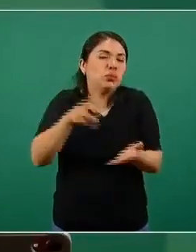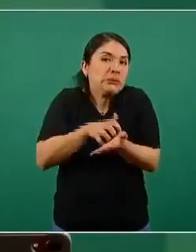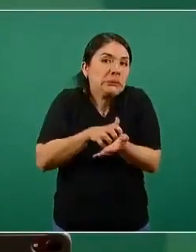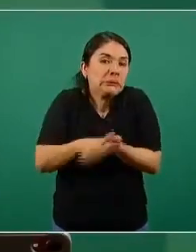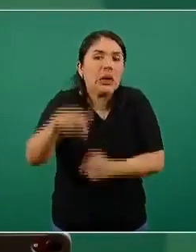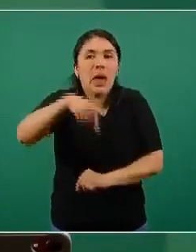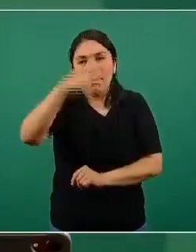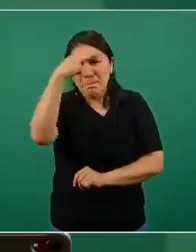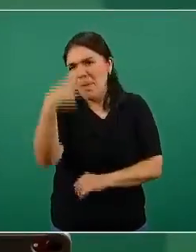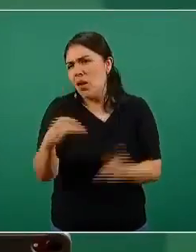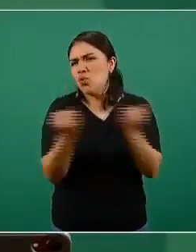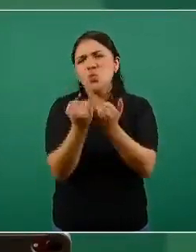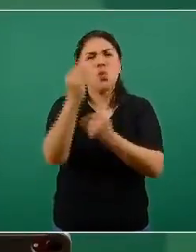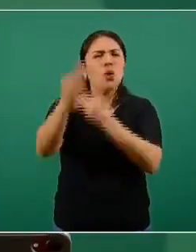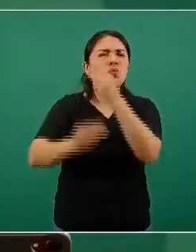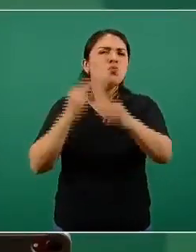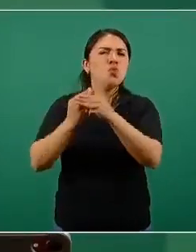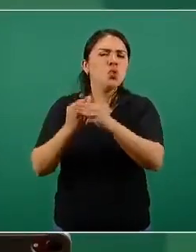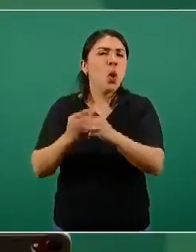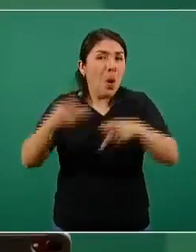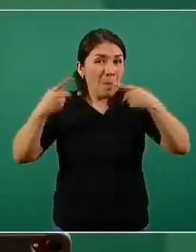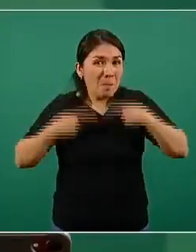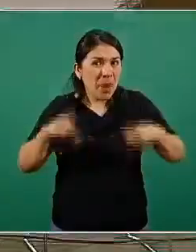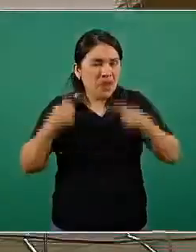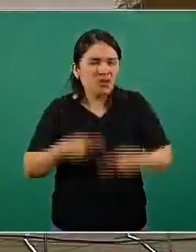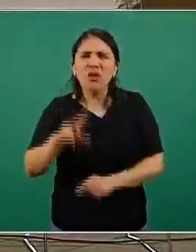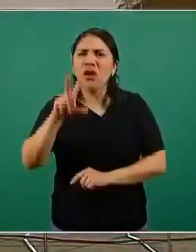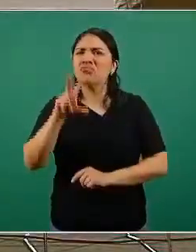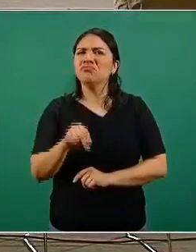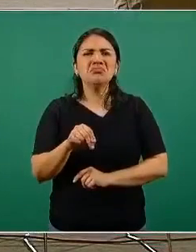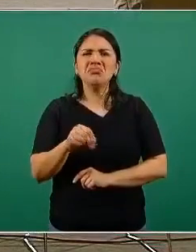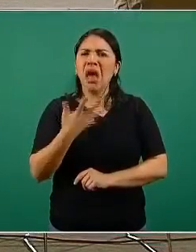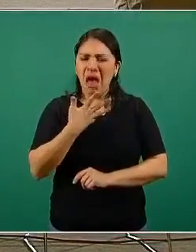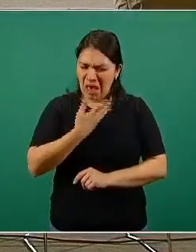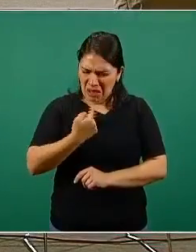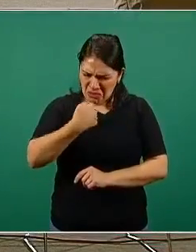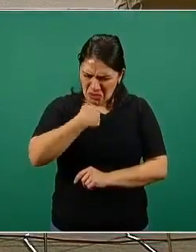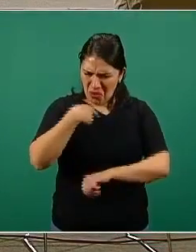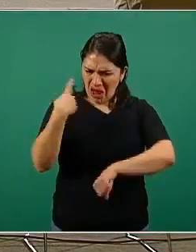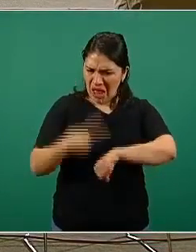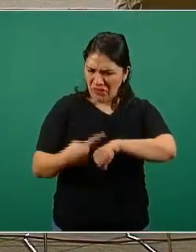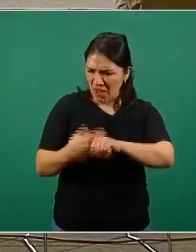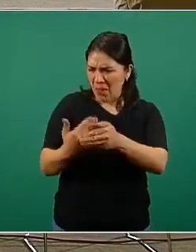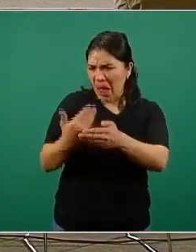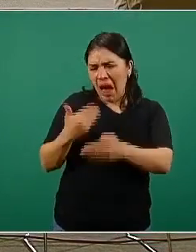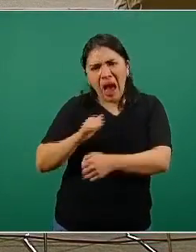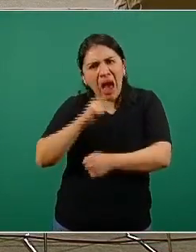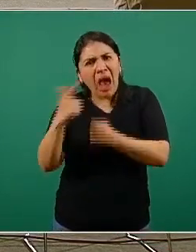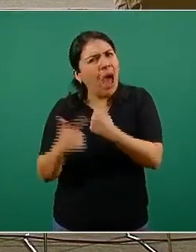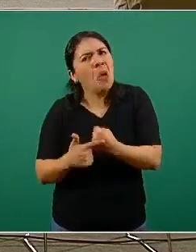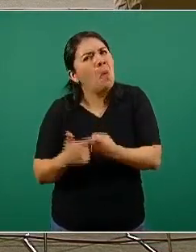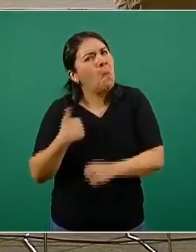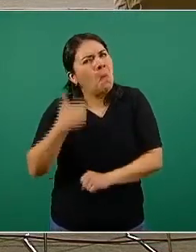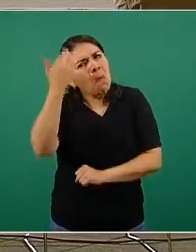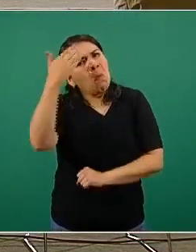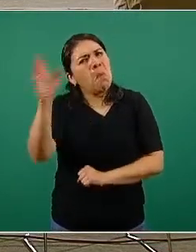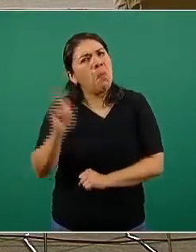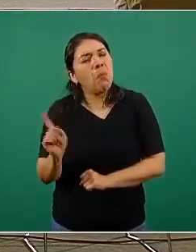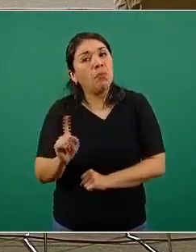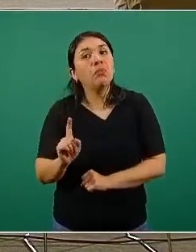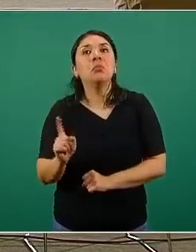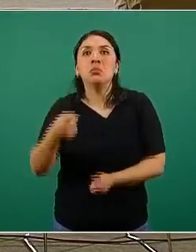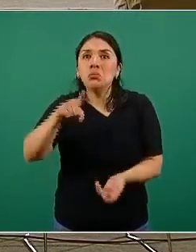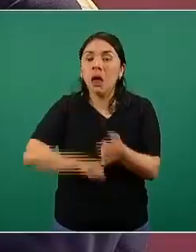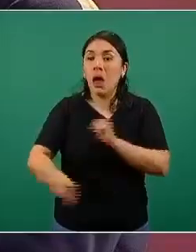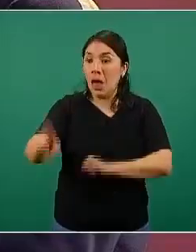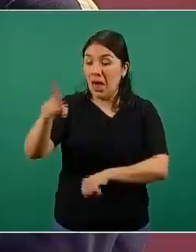en México, en todo el mundo, de personas que aún sin tener una enfermedad, una comorbilidad conocida, tienen